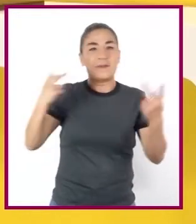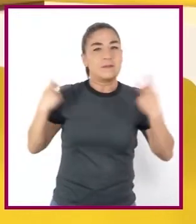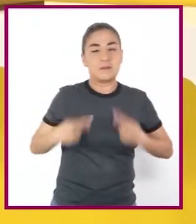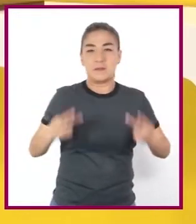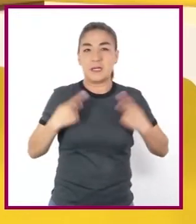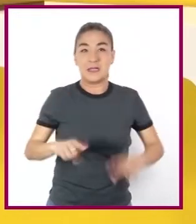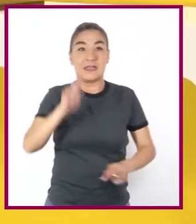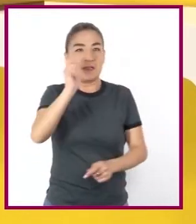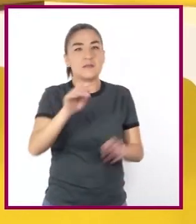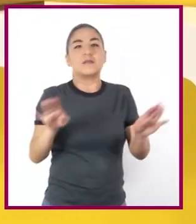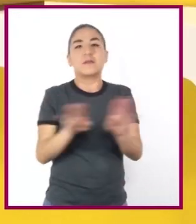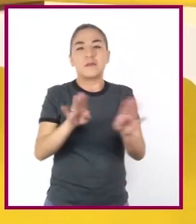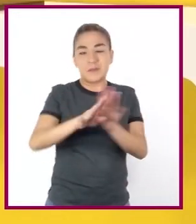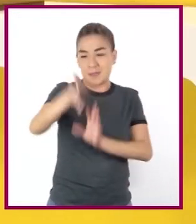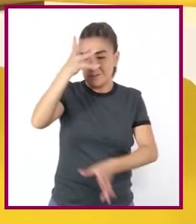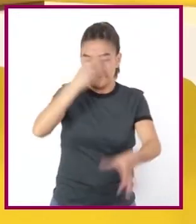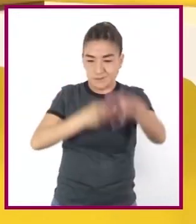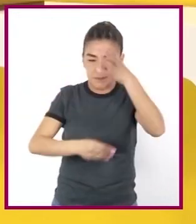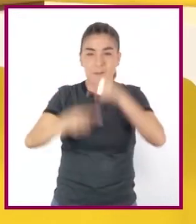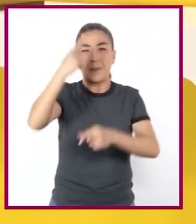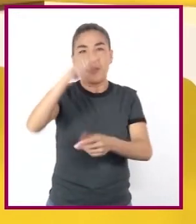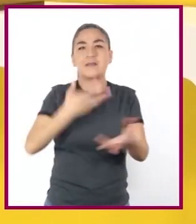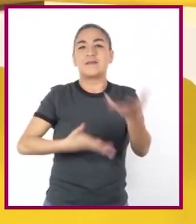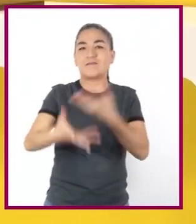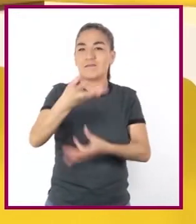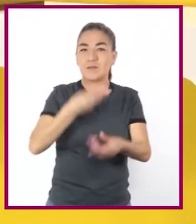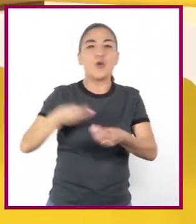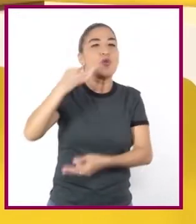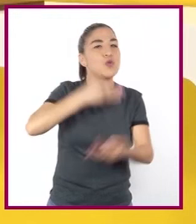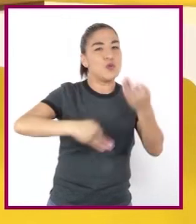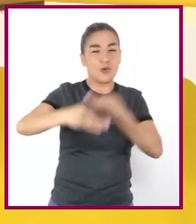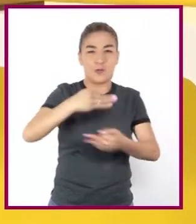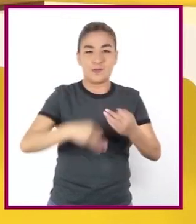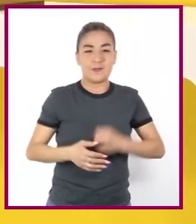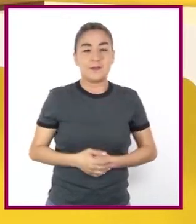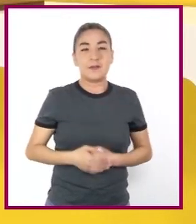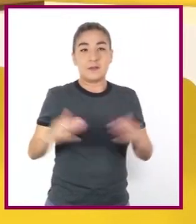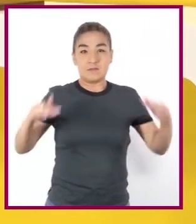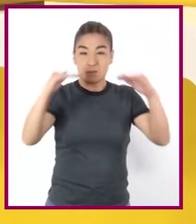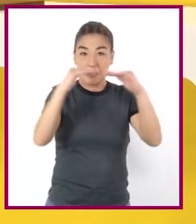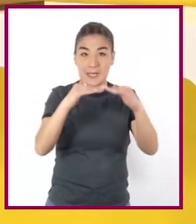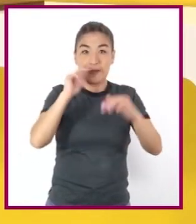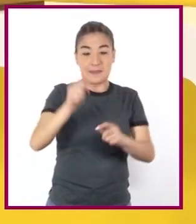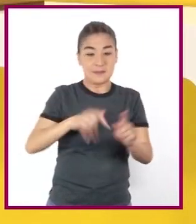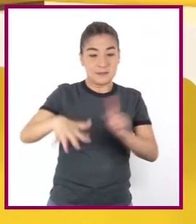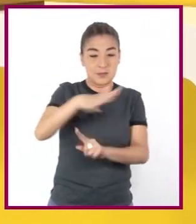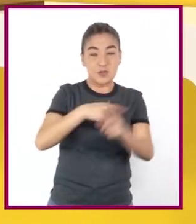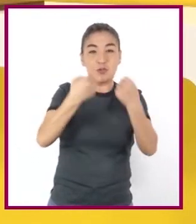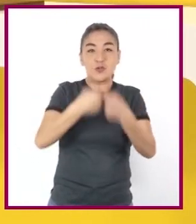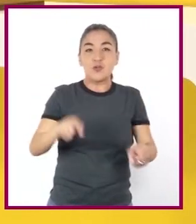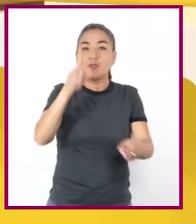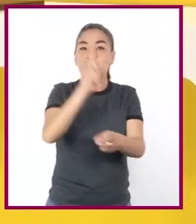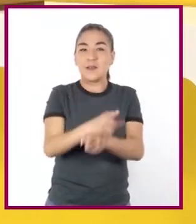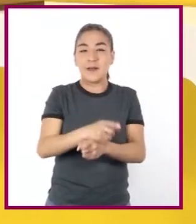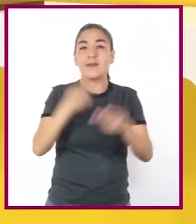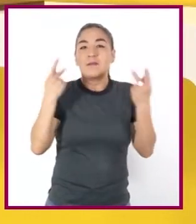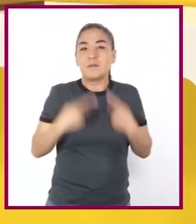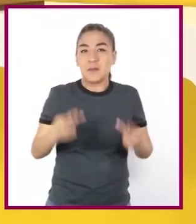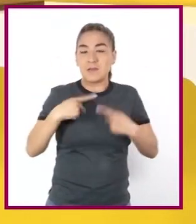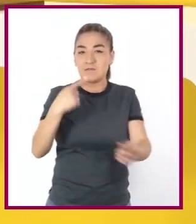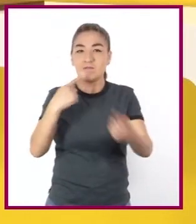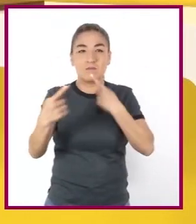Es un tiempo de aprendizaje y colaboración. La igualdad en las sociedades democráticas